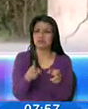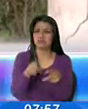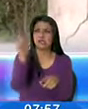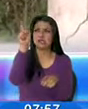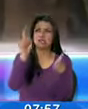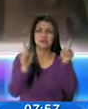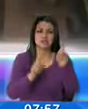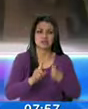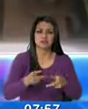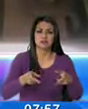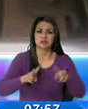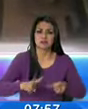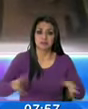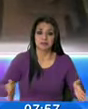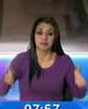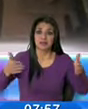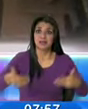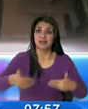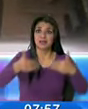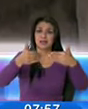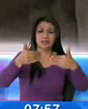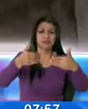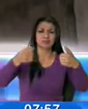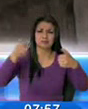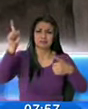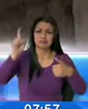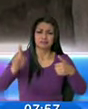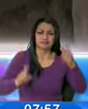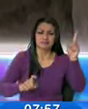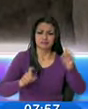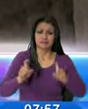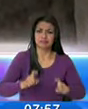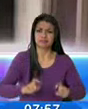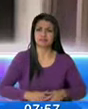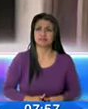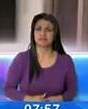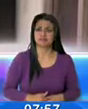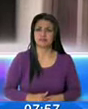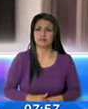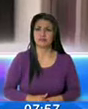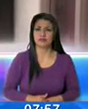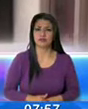severamente afectada. Sus paredes están fisuradas, agrietadas por doquier.